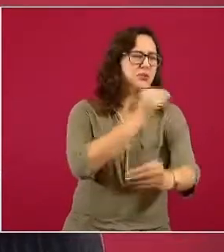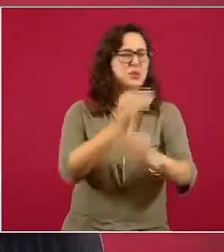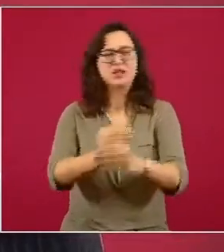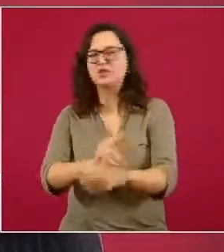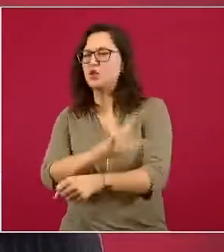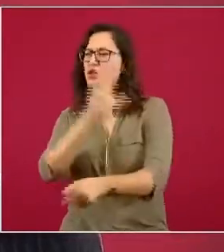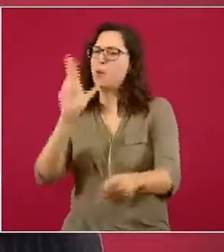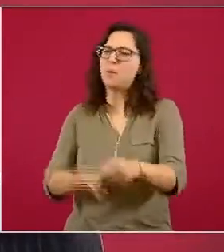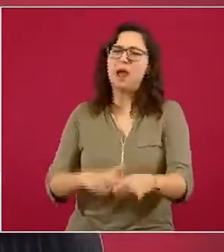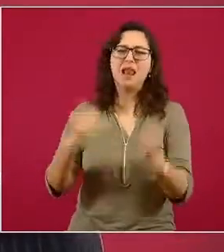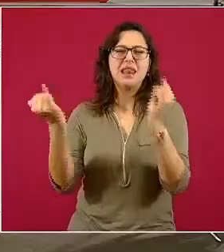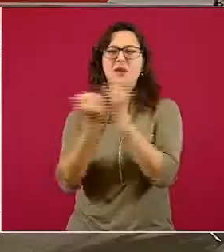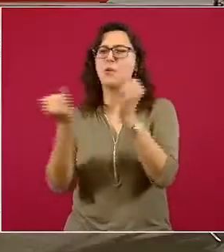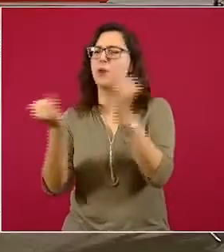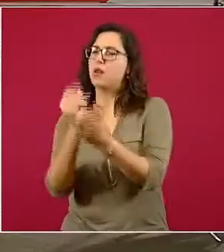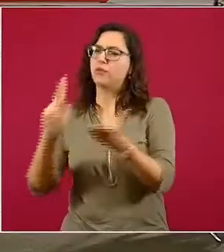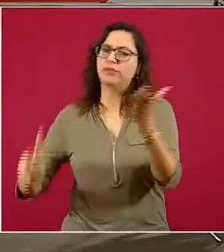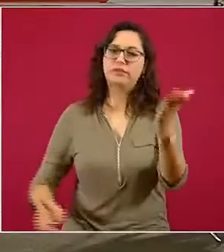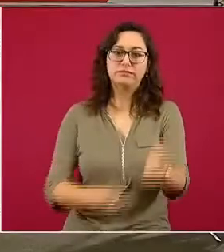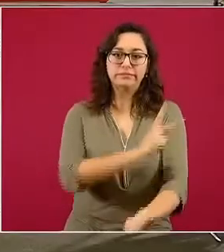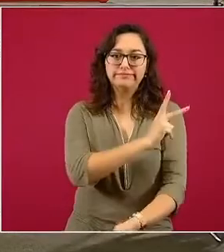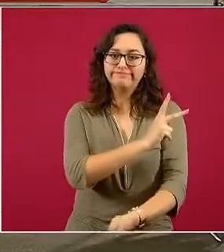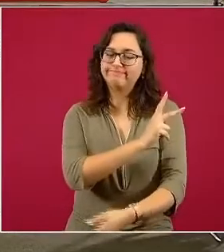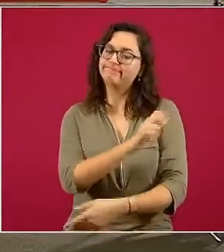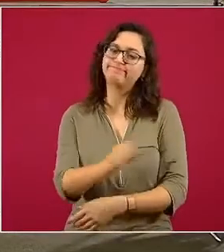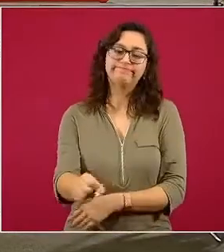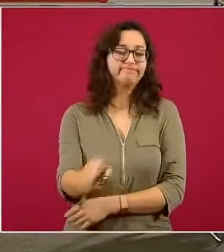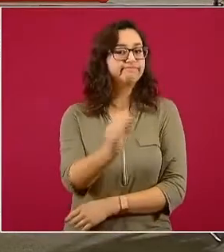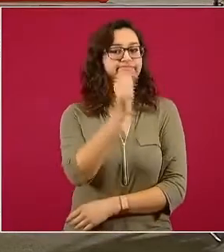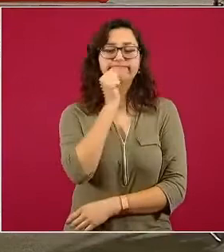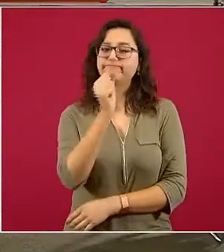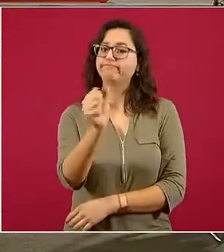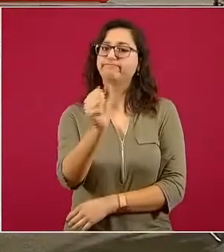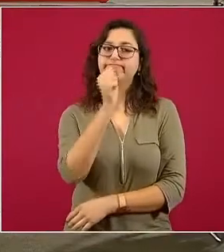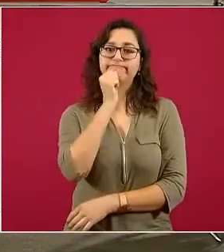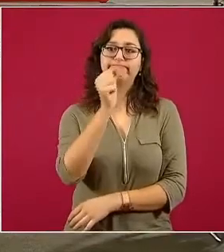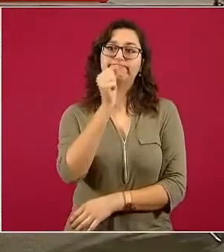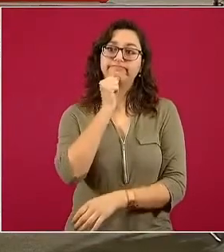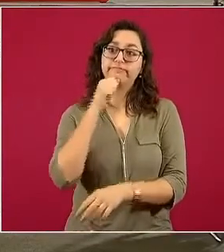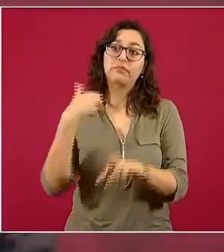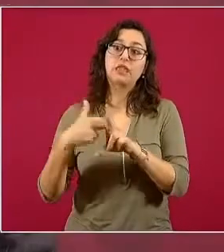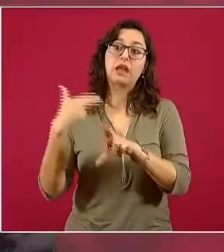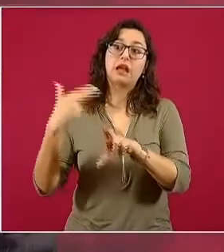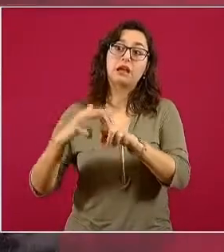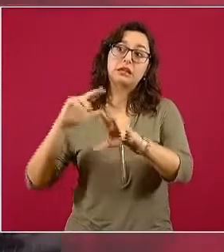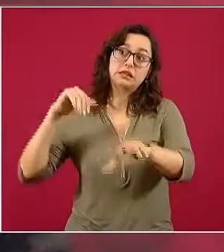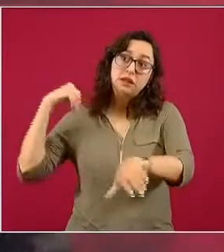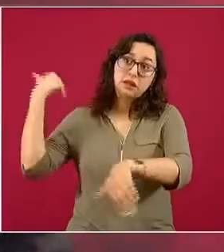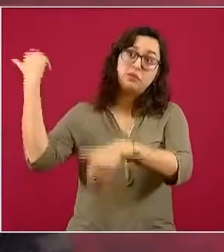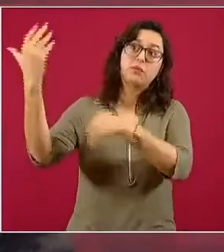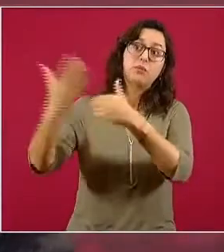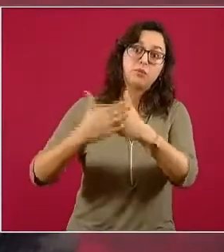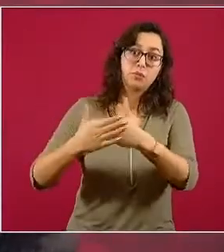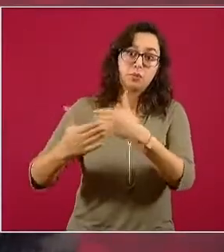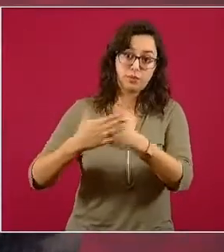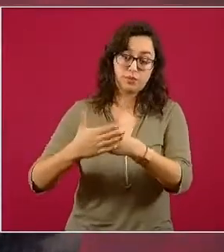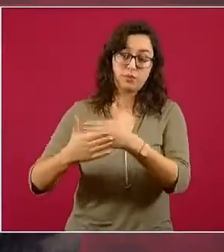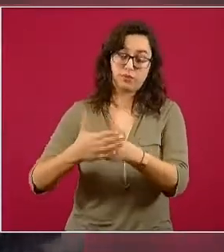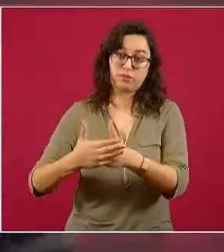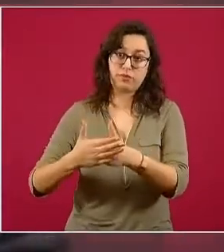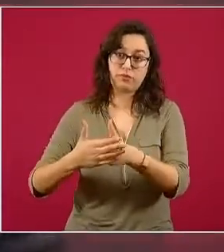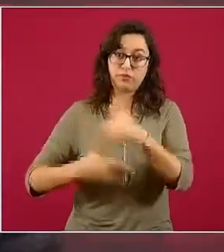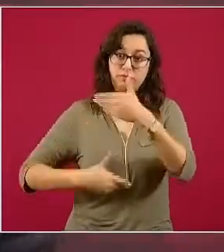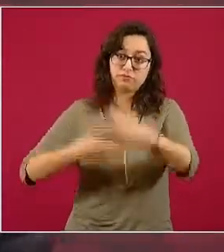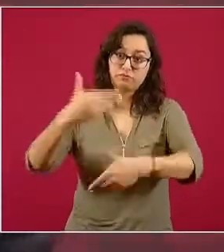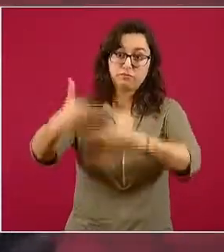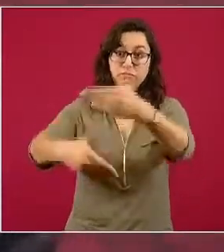habrá tiempo de besarnos y abrazarnos y festejar, pero no sería adecuado hacerlo de manera inmediata,